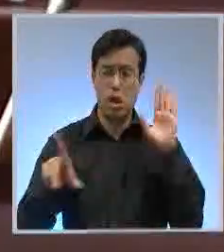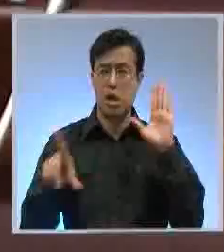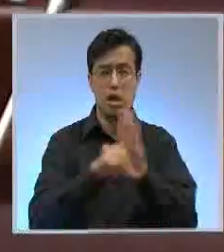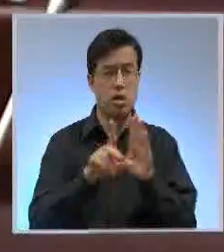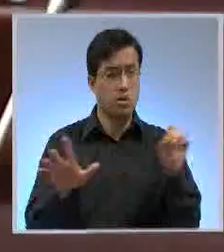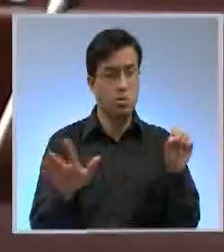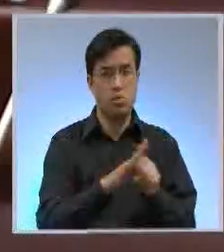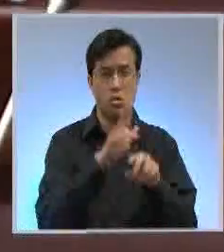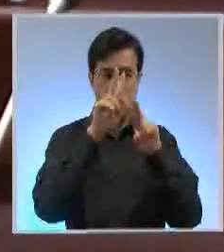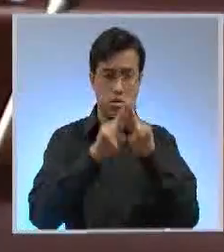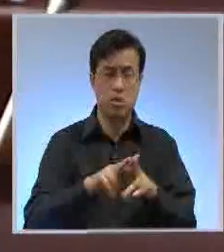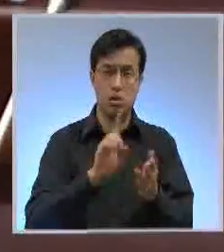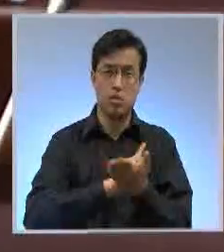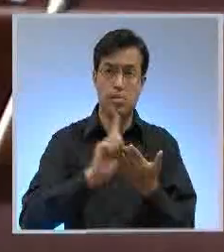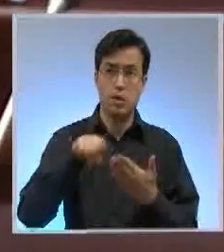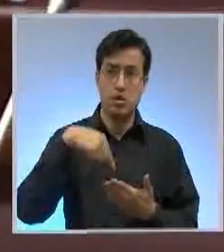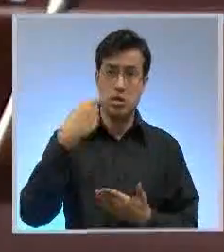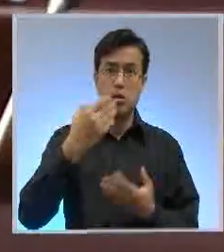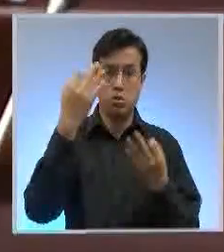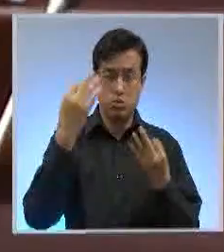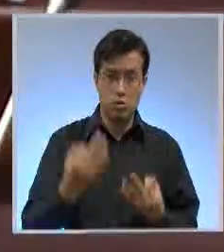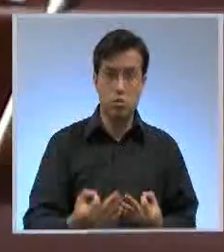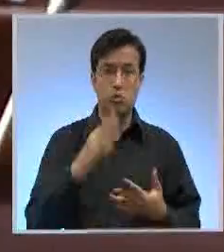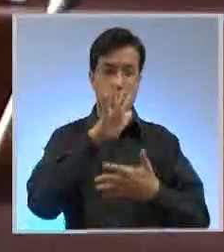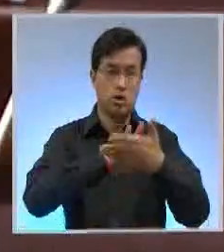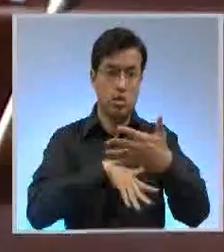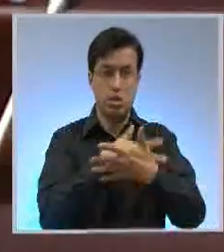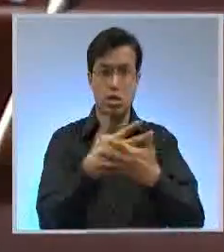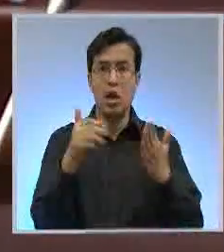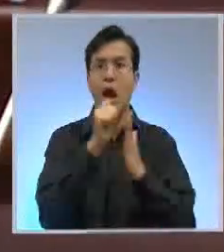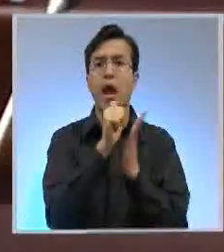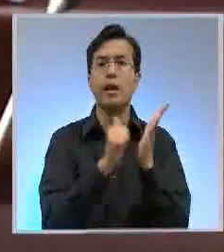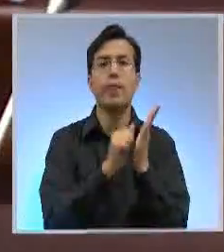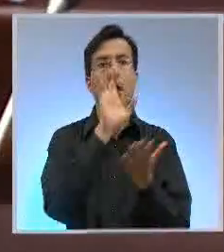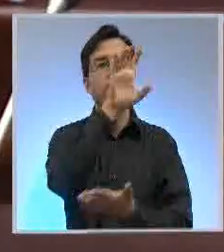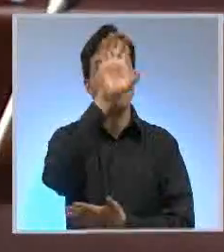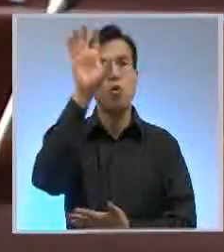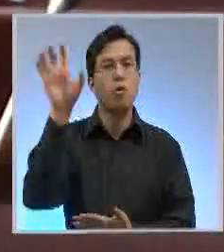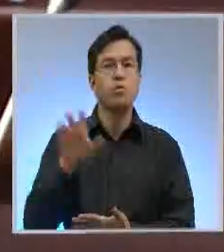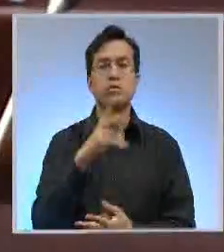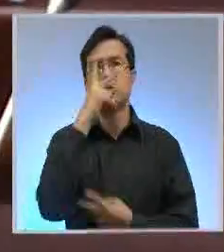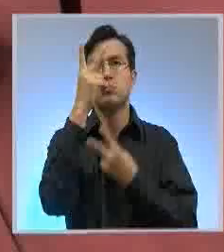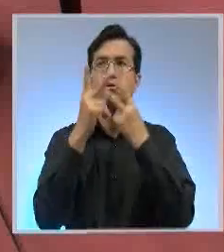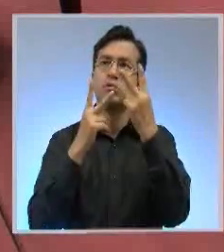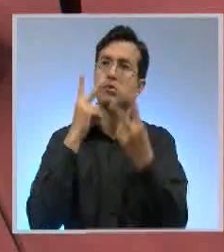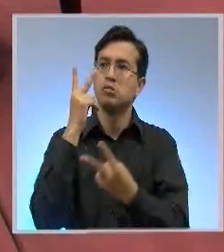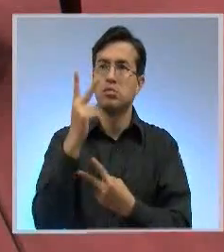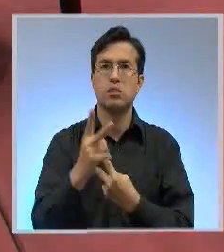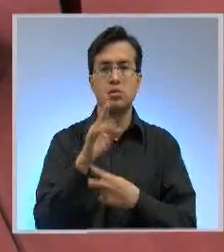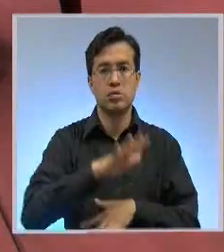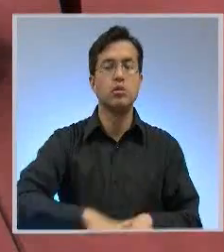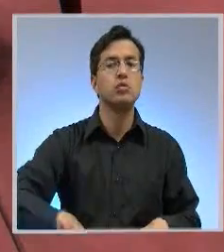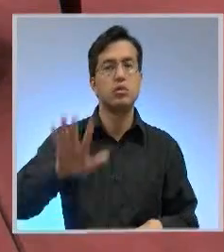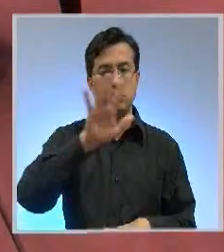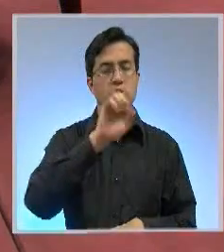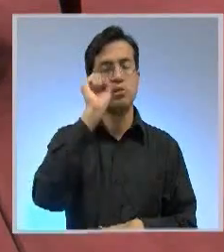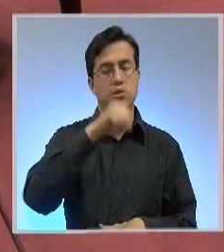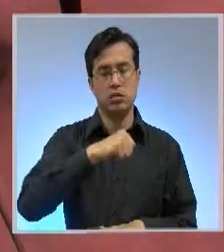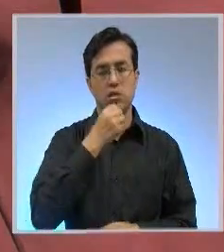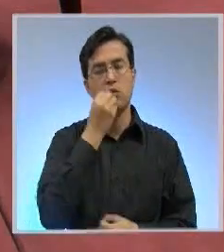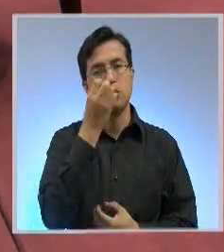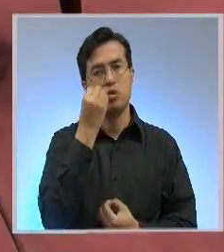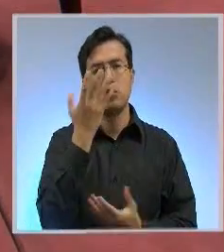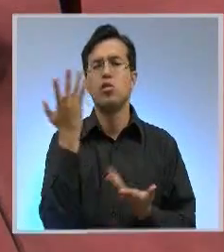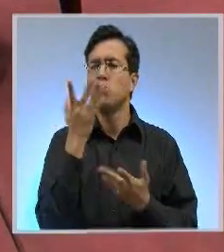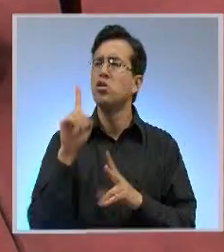las próximas semanas nosotros estaremos ya tratando a detalle, conjuntamente con todo el contenido de la Ley de Ordenamiento